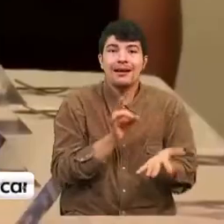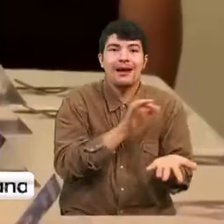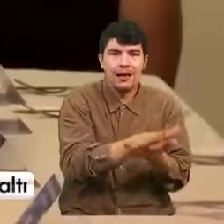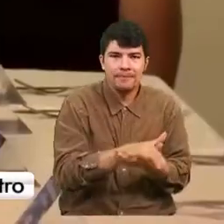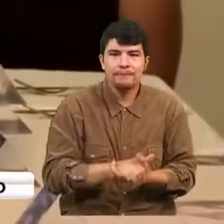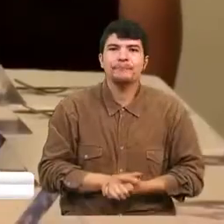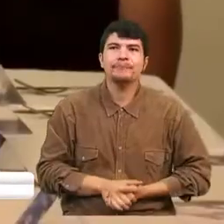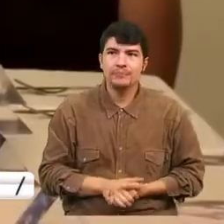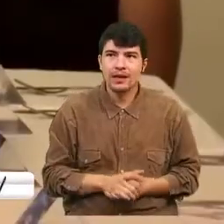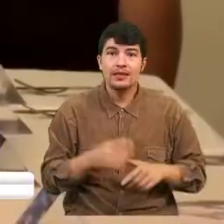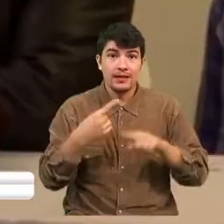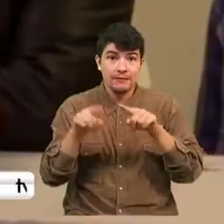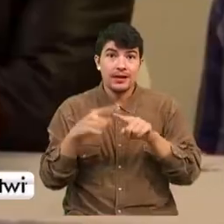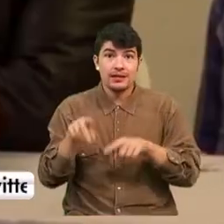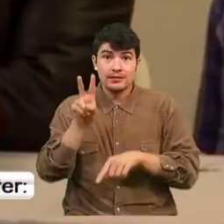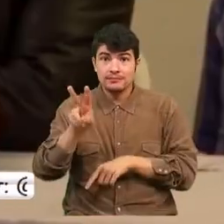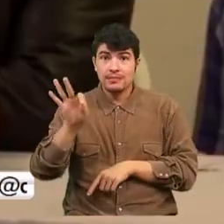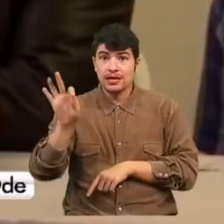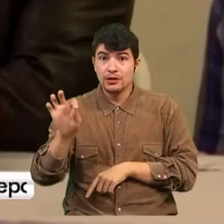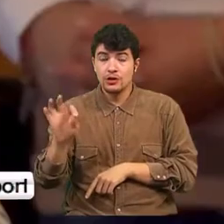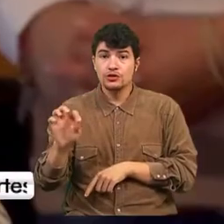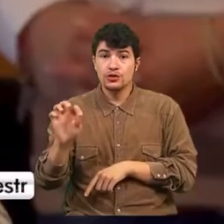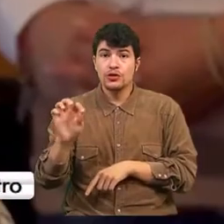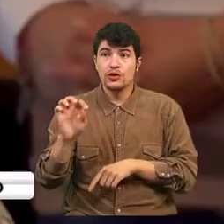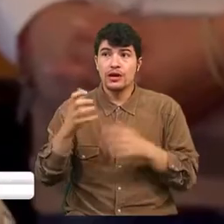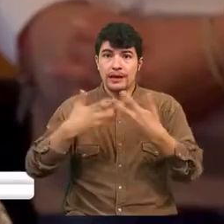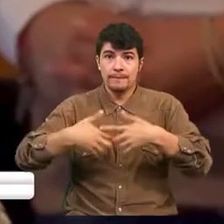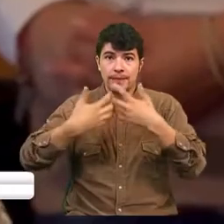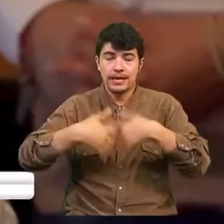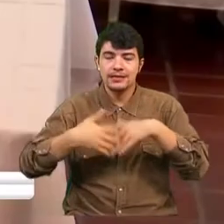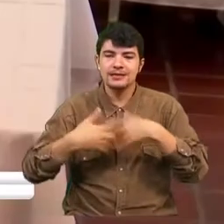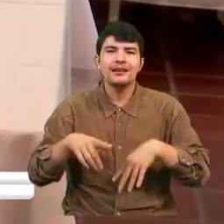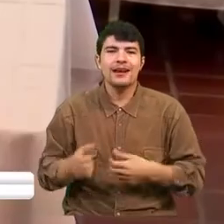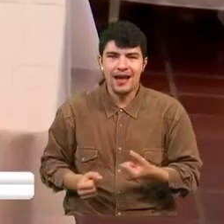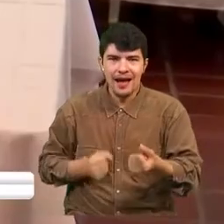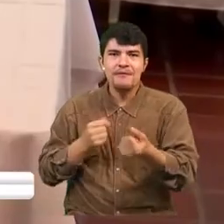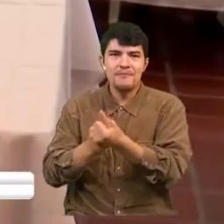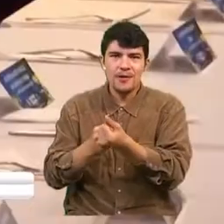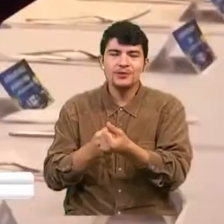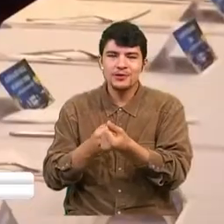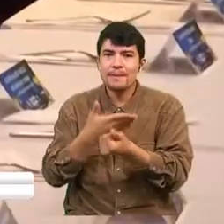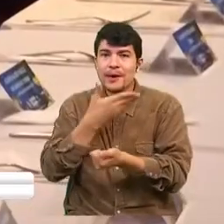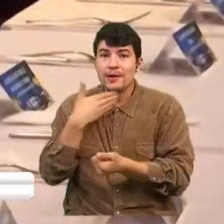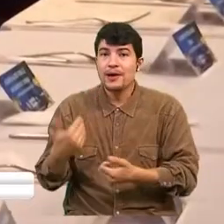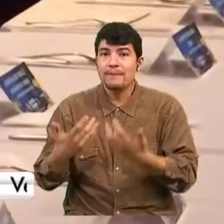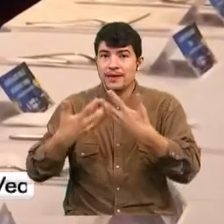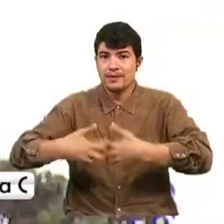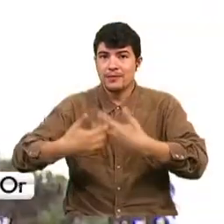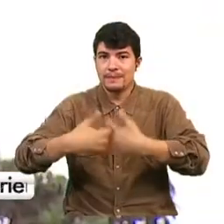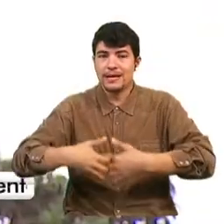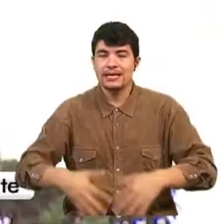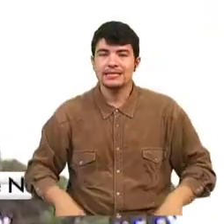28 microempresarios son fortalecidos con este programa de mejoramiento empresarial.